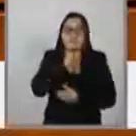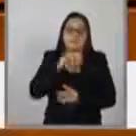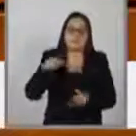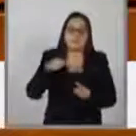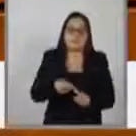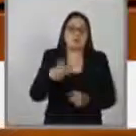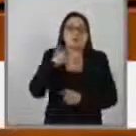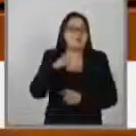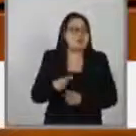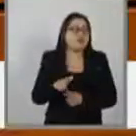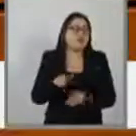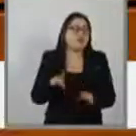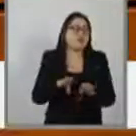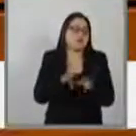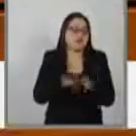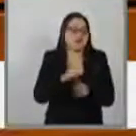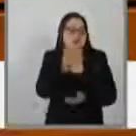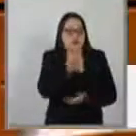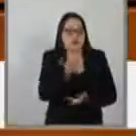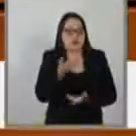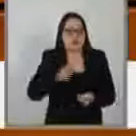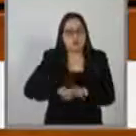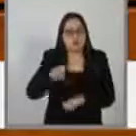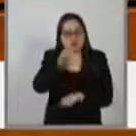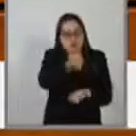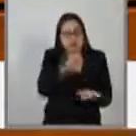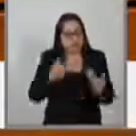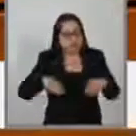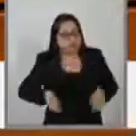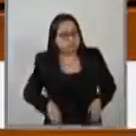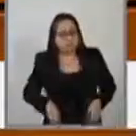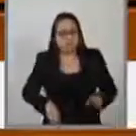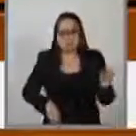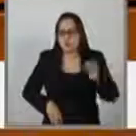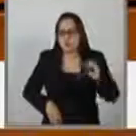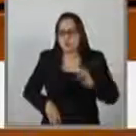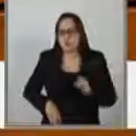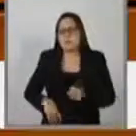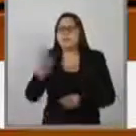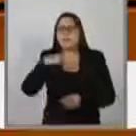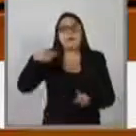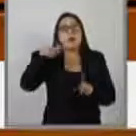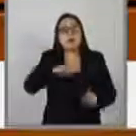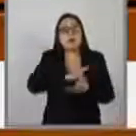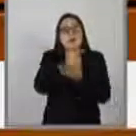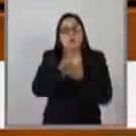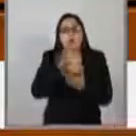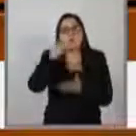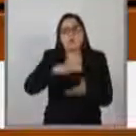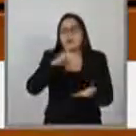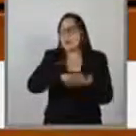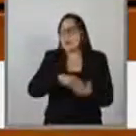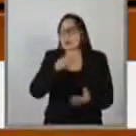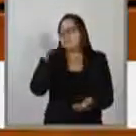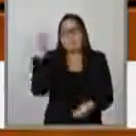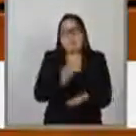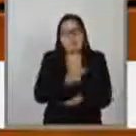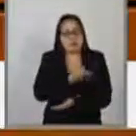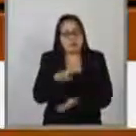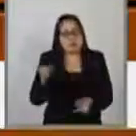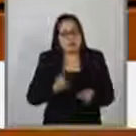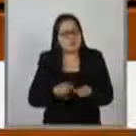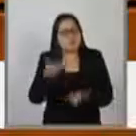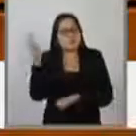la malversación de los recursos públicos, máxime cuando estos recursos son asignados a programas destinados a reducir la pobreza y